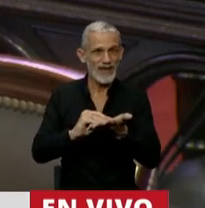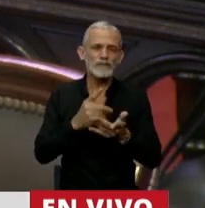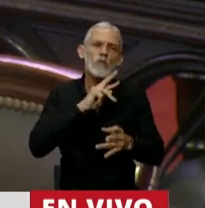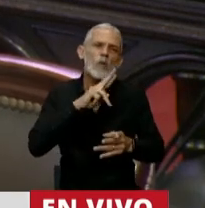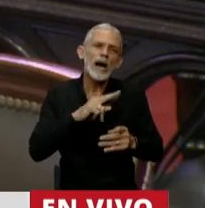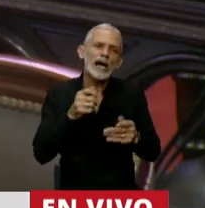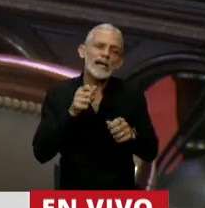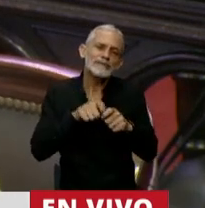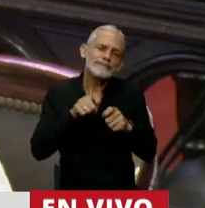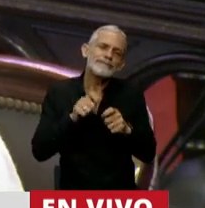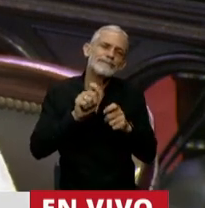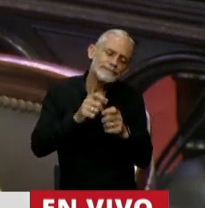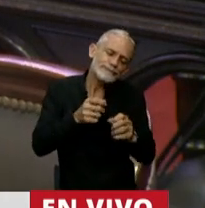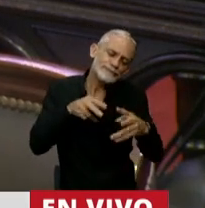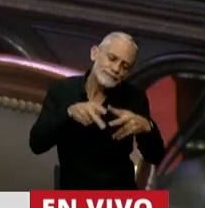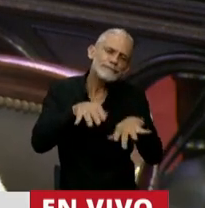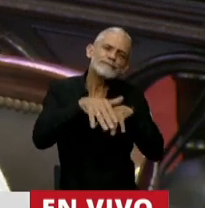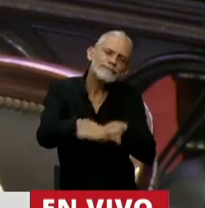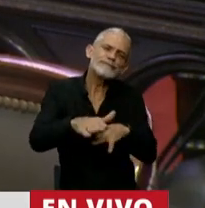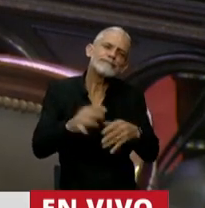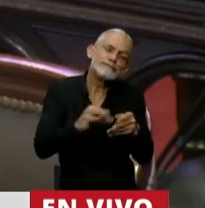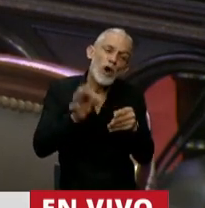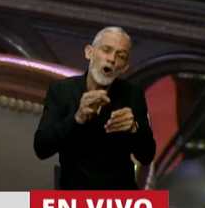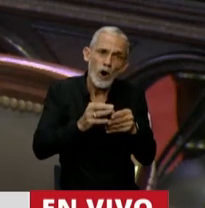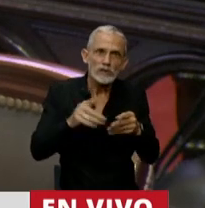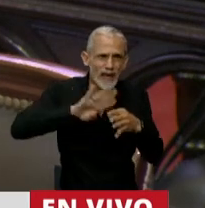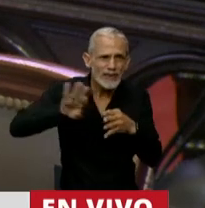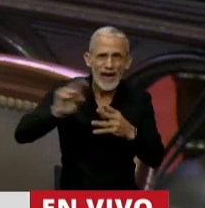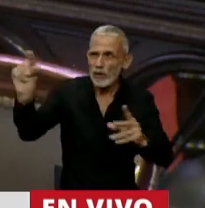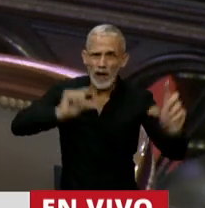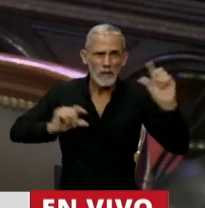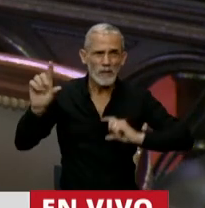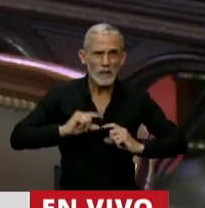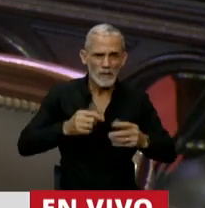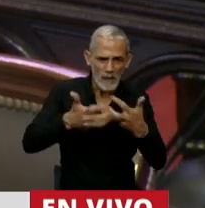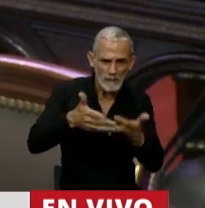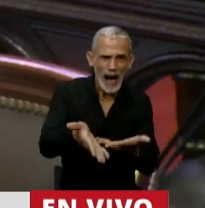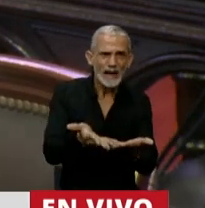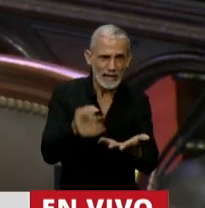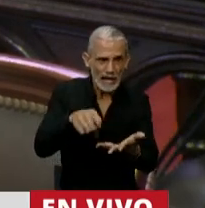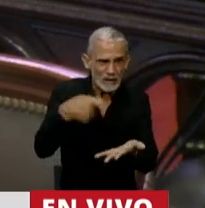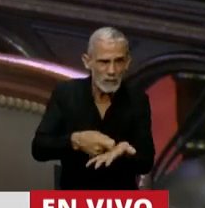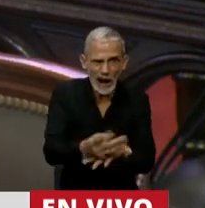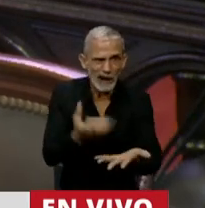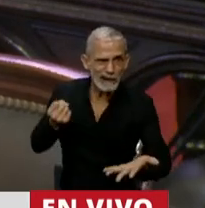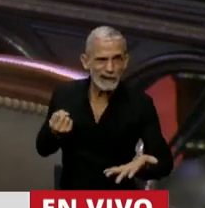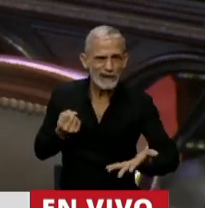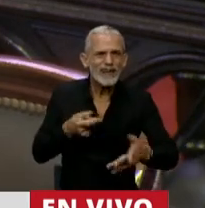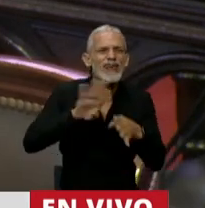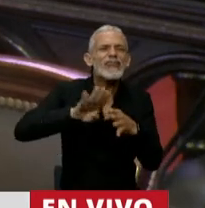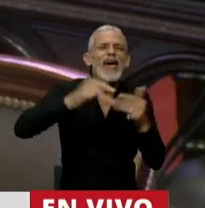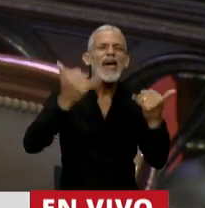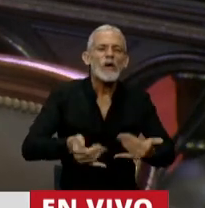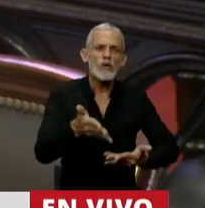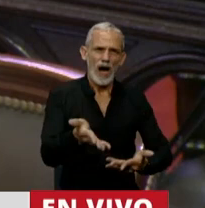tallerista seguramente se endeudó. Estamos grabando sus activos sin tener en cuenta el pasivo que